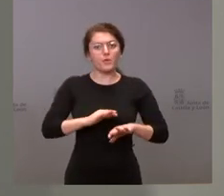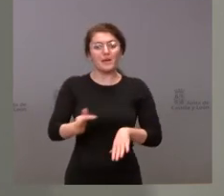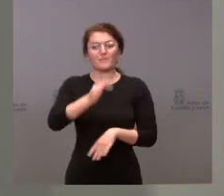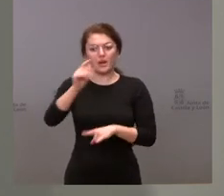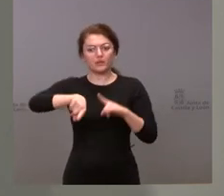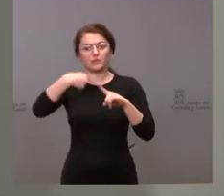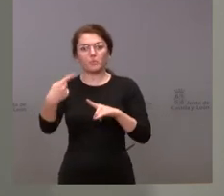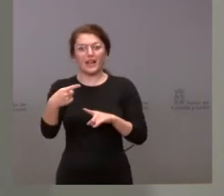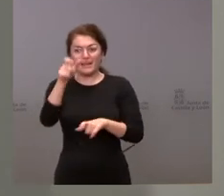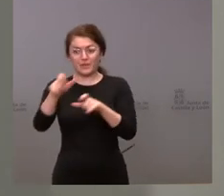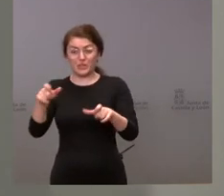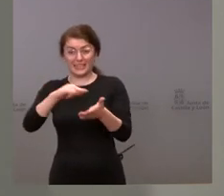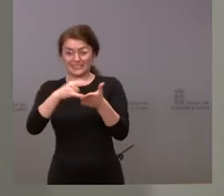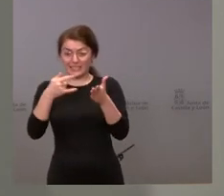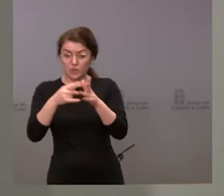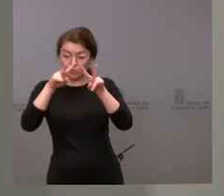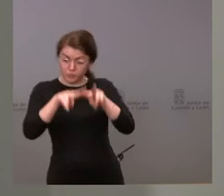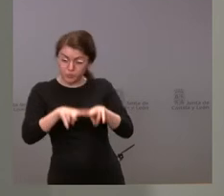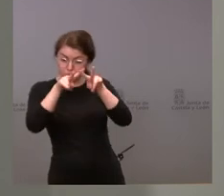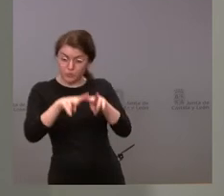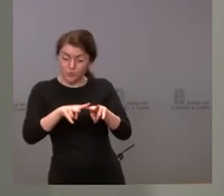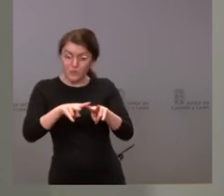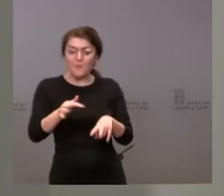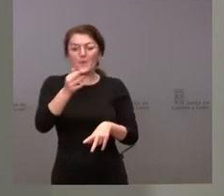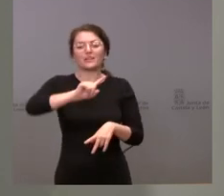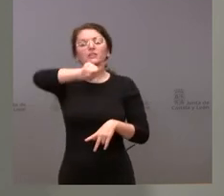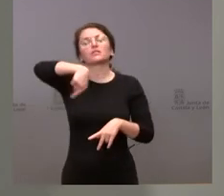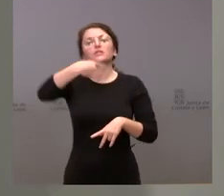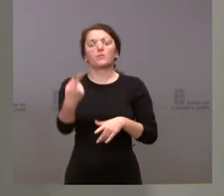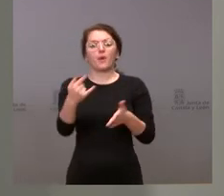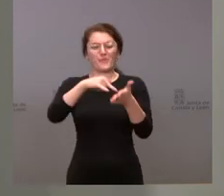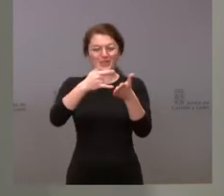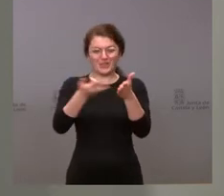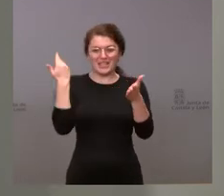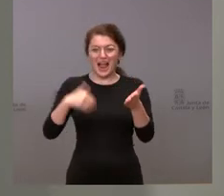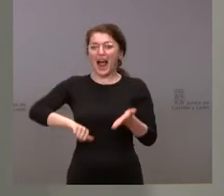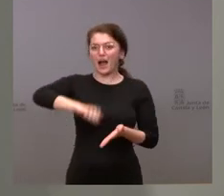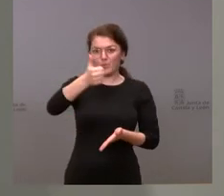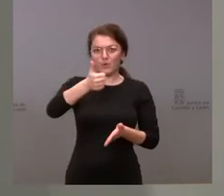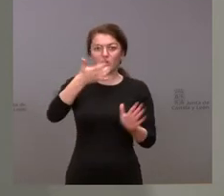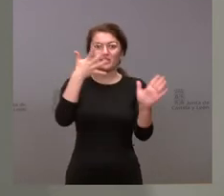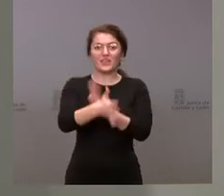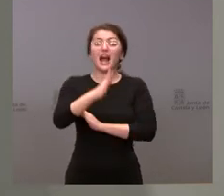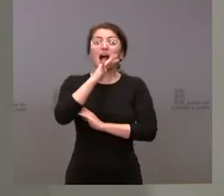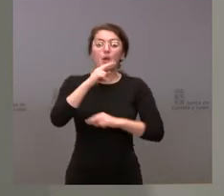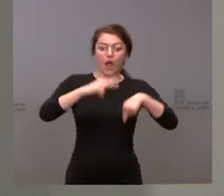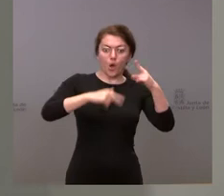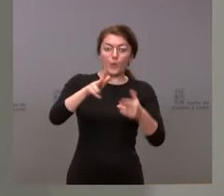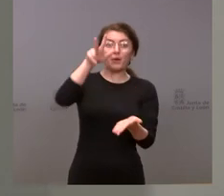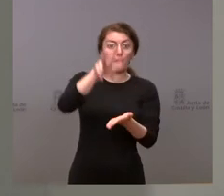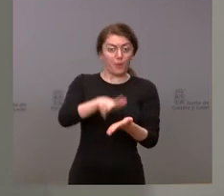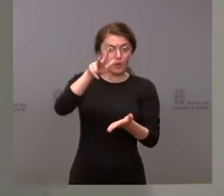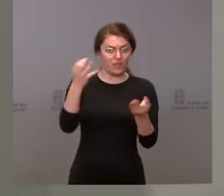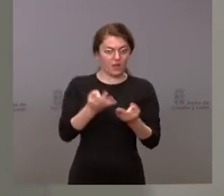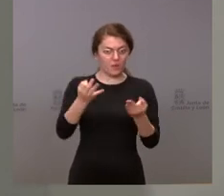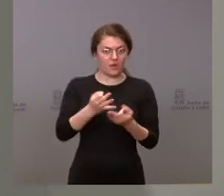este proyecto y a la aprobación del proyecto y ahora que el proyecto está aprobado lo que procede es la licitación de las obras y lo que hacemos